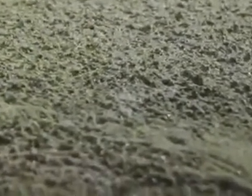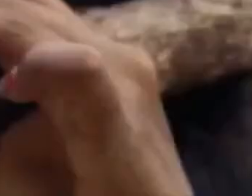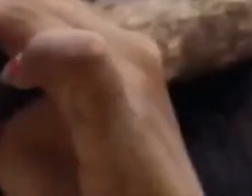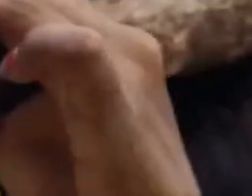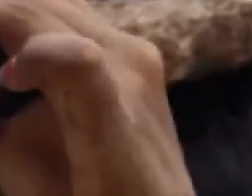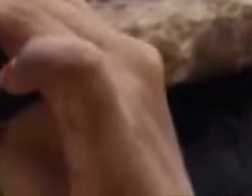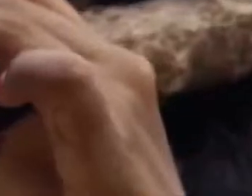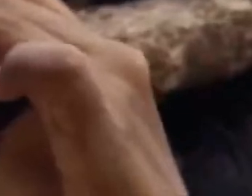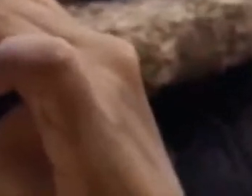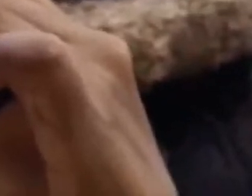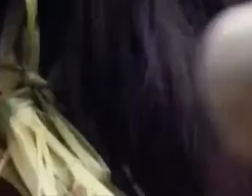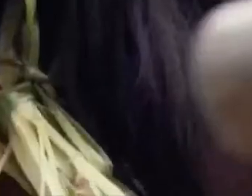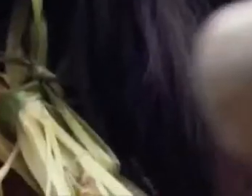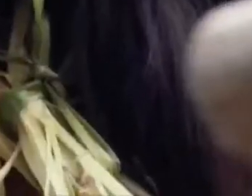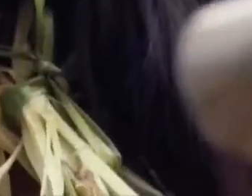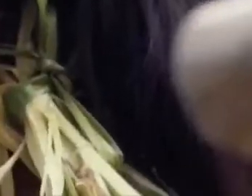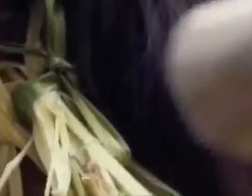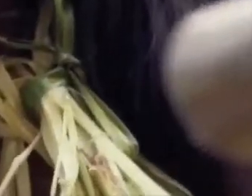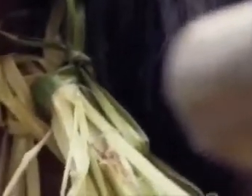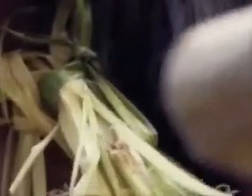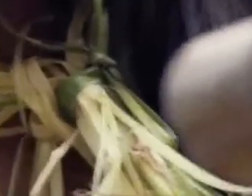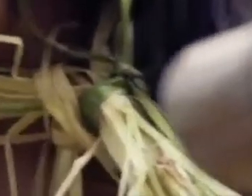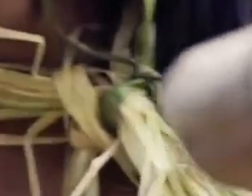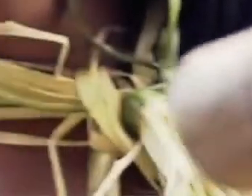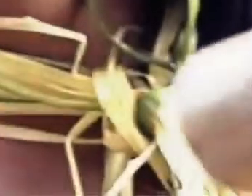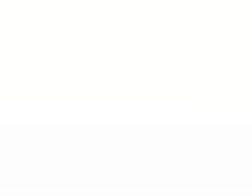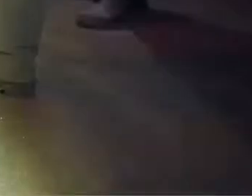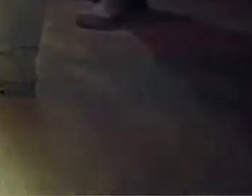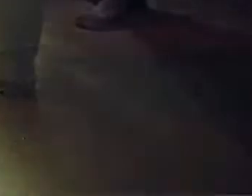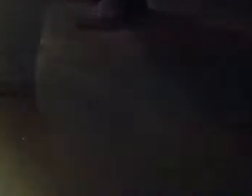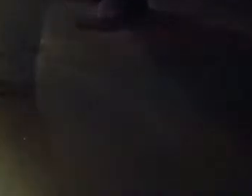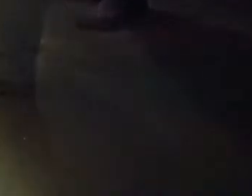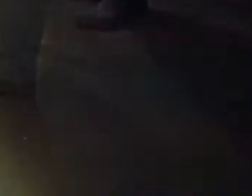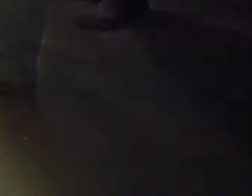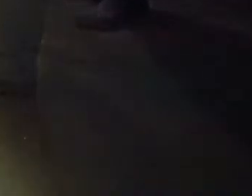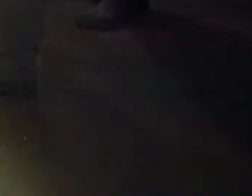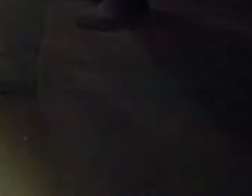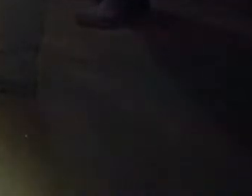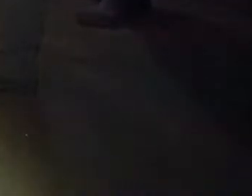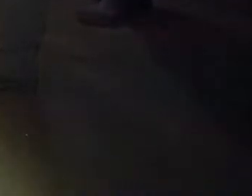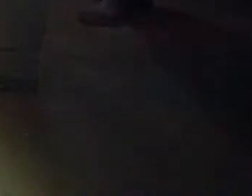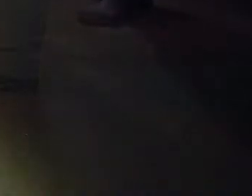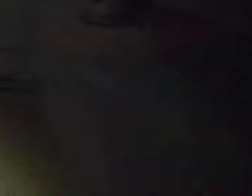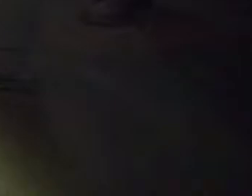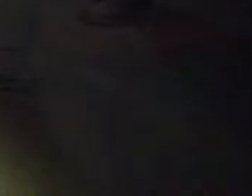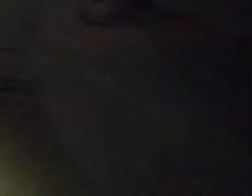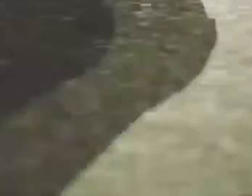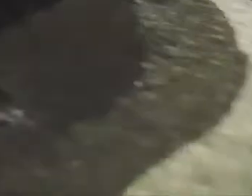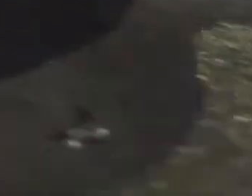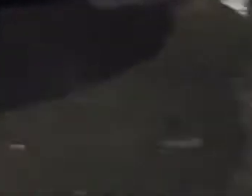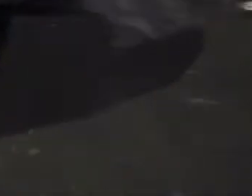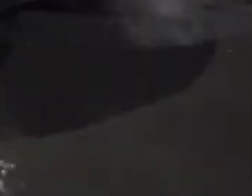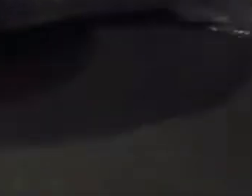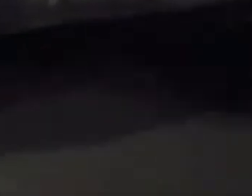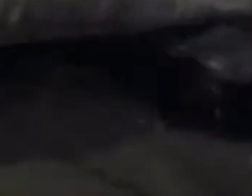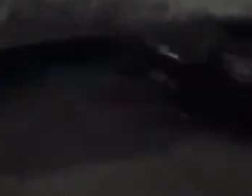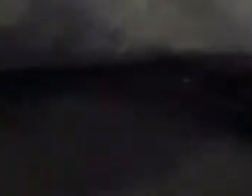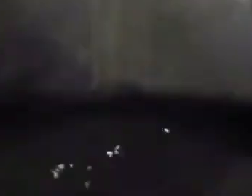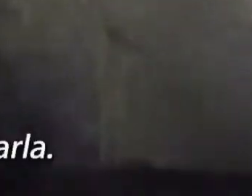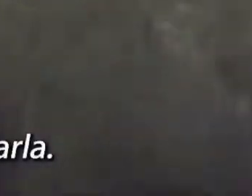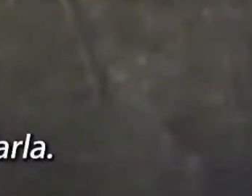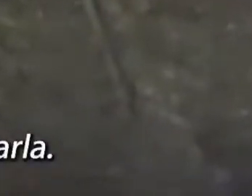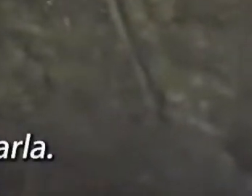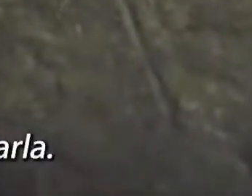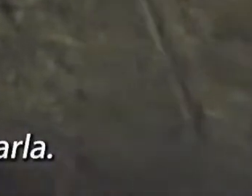protección a la mujer indígena. Ya. Y de esa manera pues es un animal que nos representa, claro. Y así como nos está